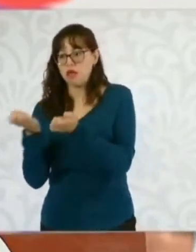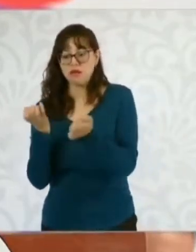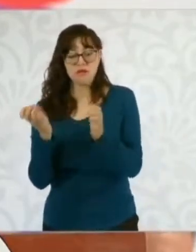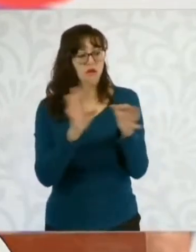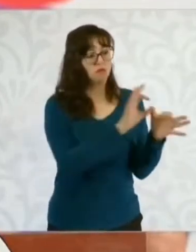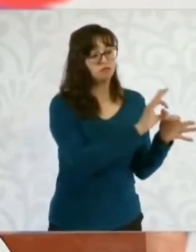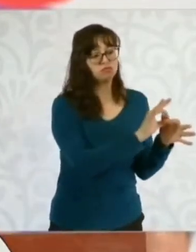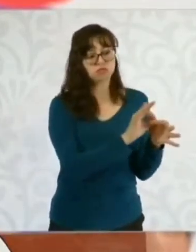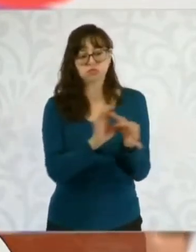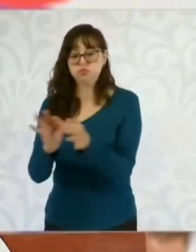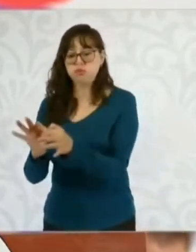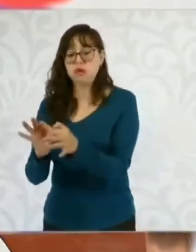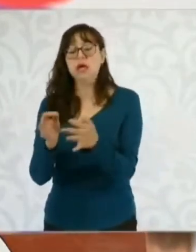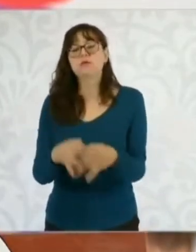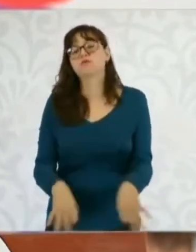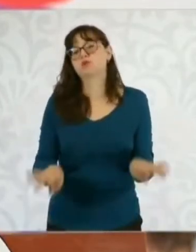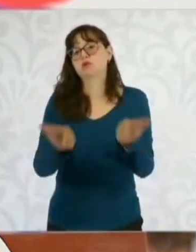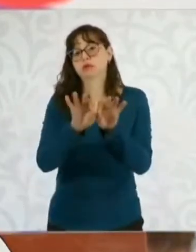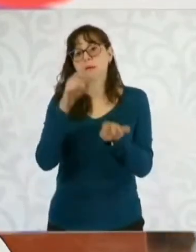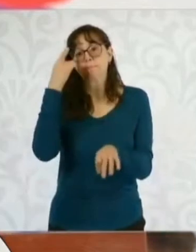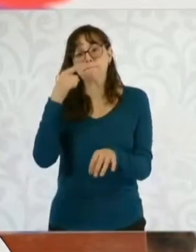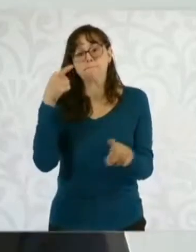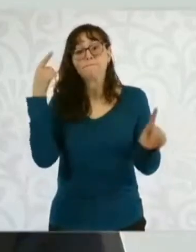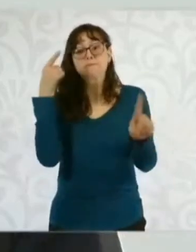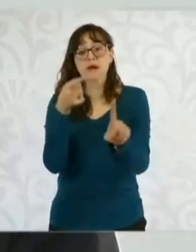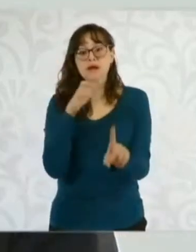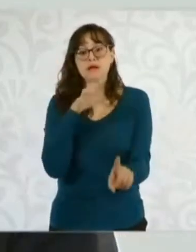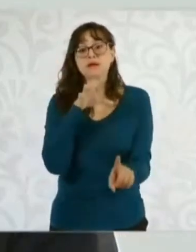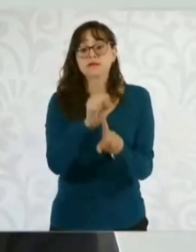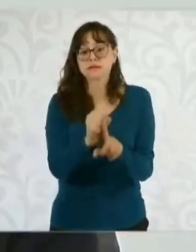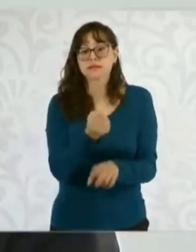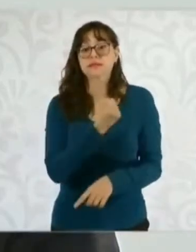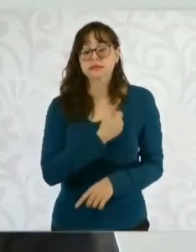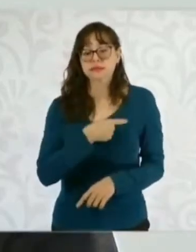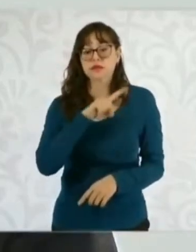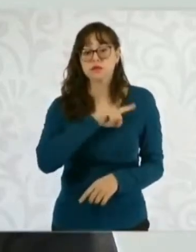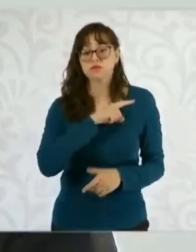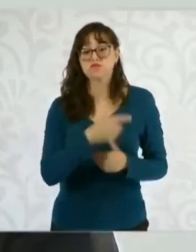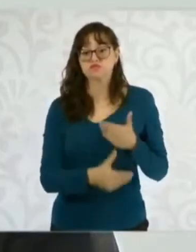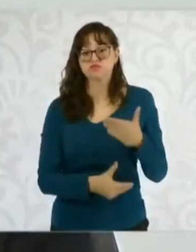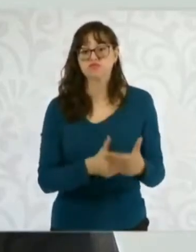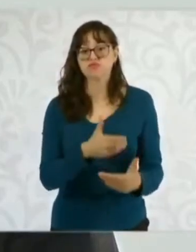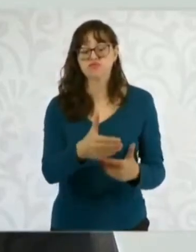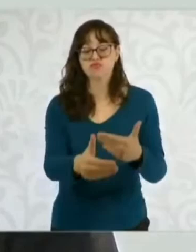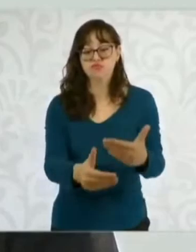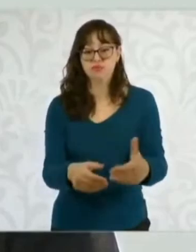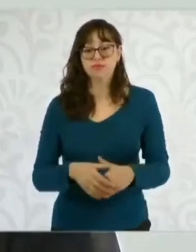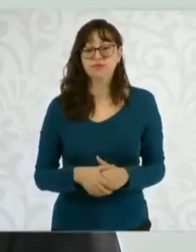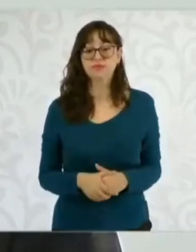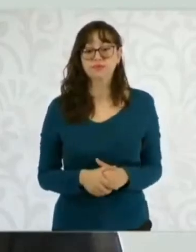coordinado es un aspecto muy importante para avanzar en la salud. La siguiente, por favor.